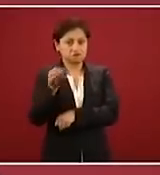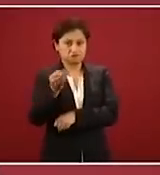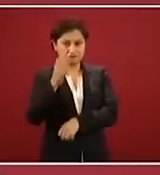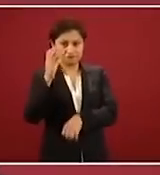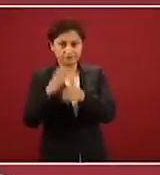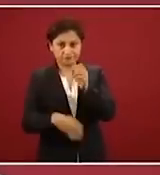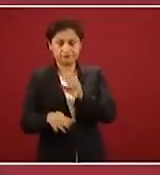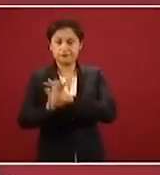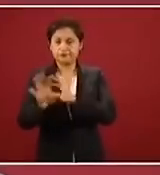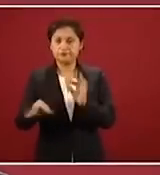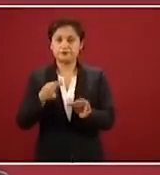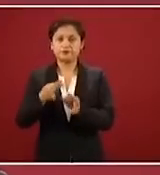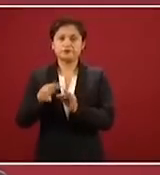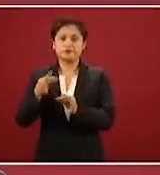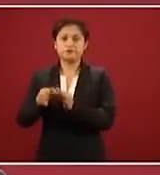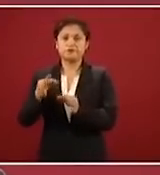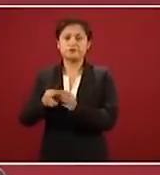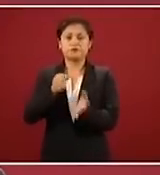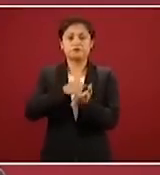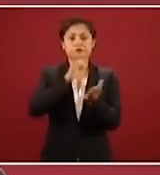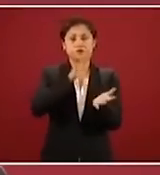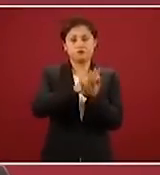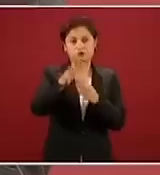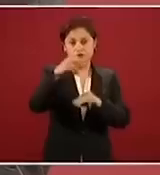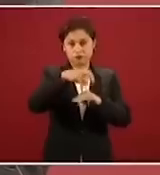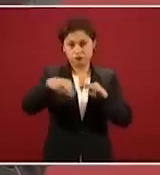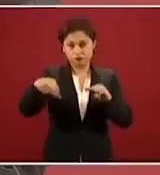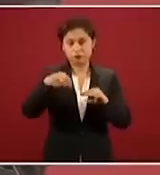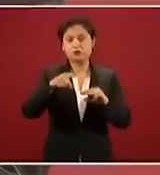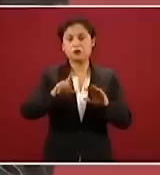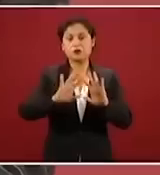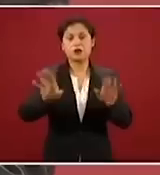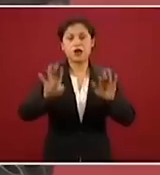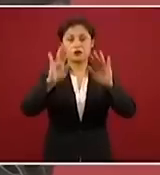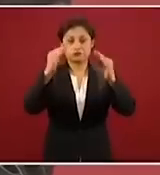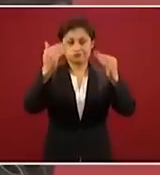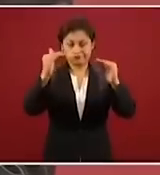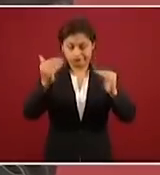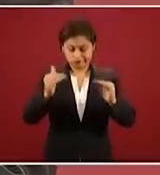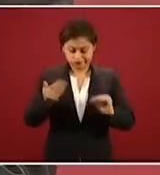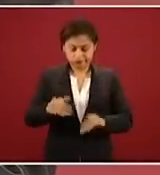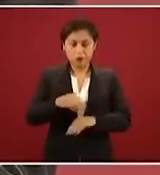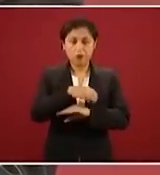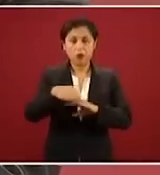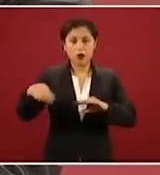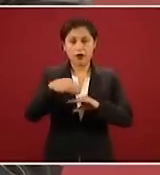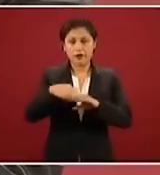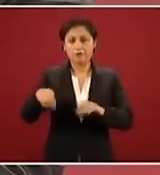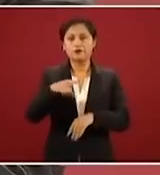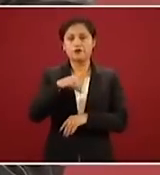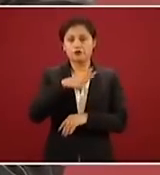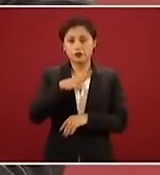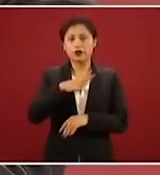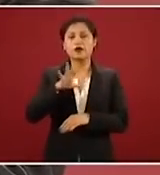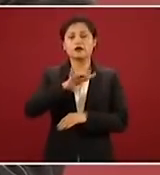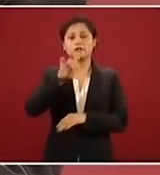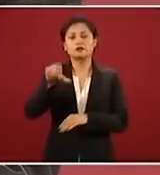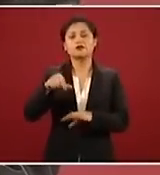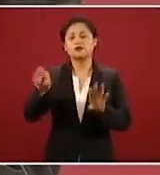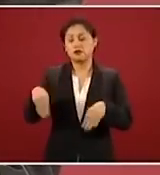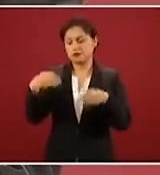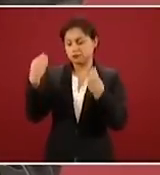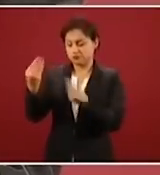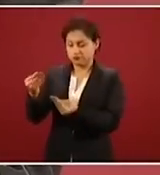se tengan las ediciones, las series de los boletos. Ellos pues ya van a decidir qué